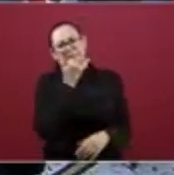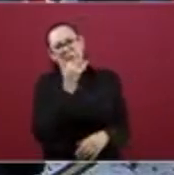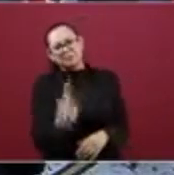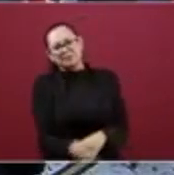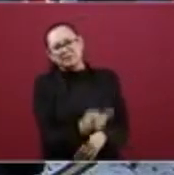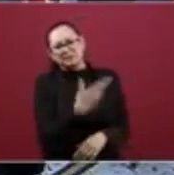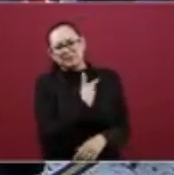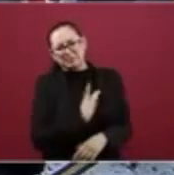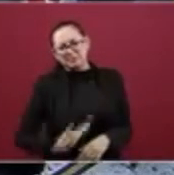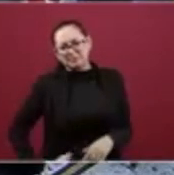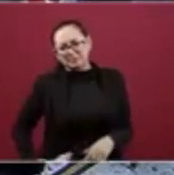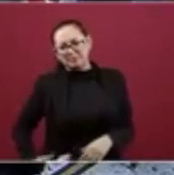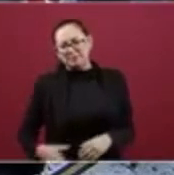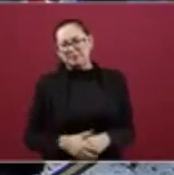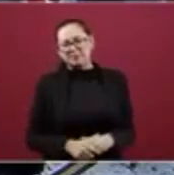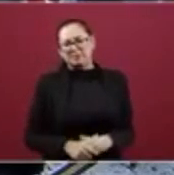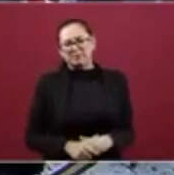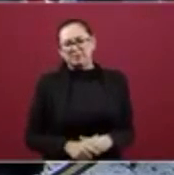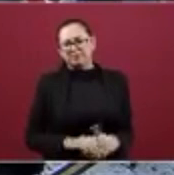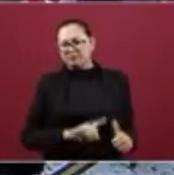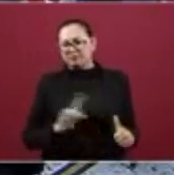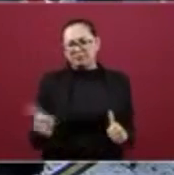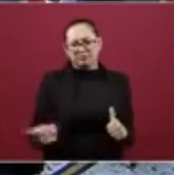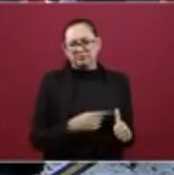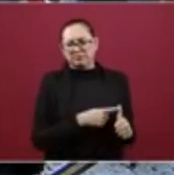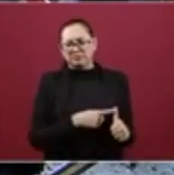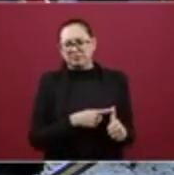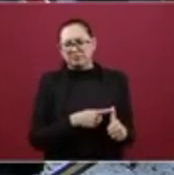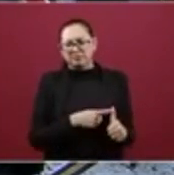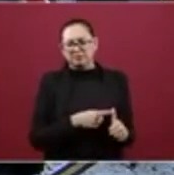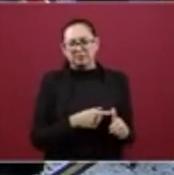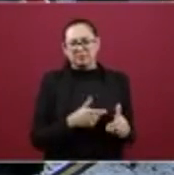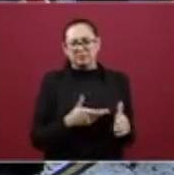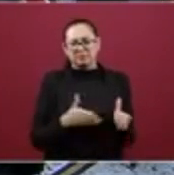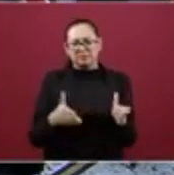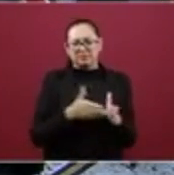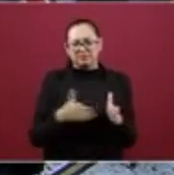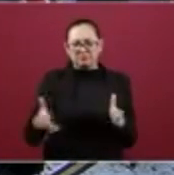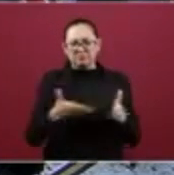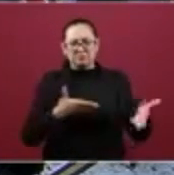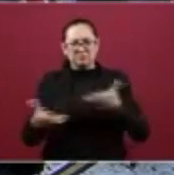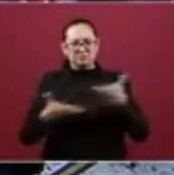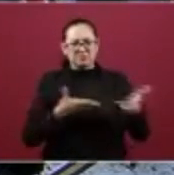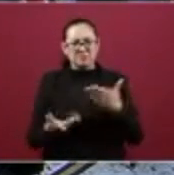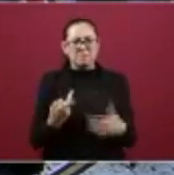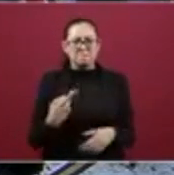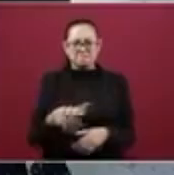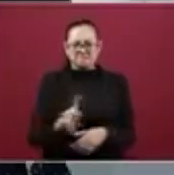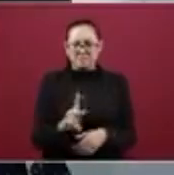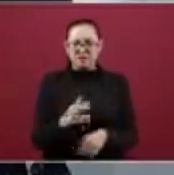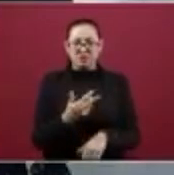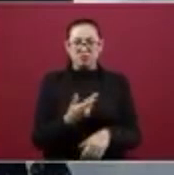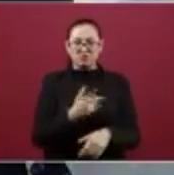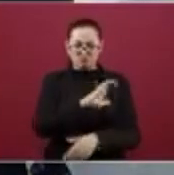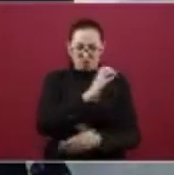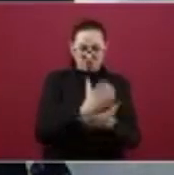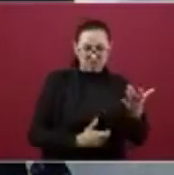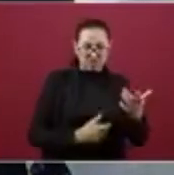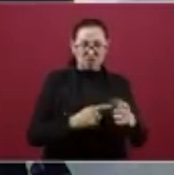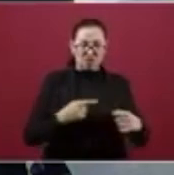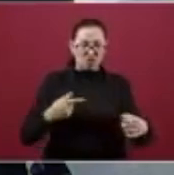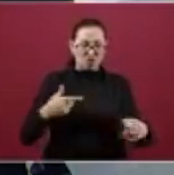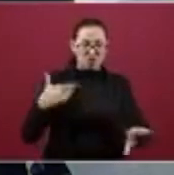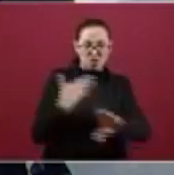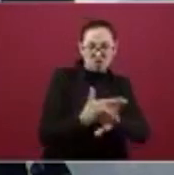Sería priorizar, bueno, habla de que se va a priorizar la negociación, pero ¿habrá posibilidad de litigar?